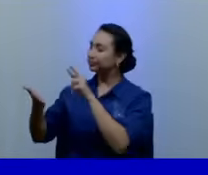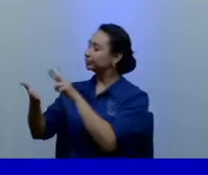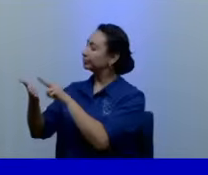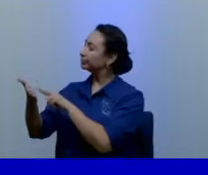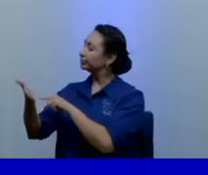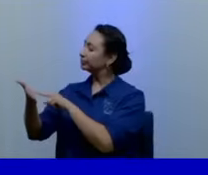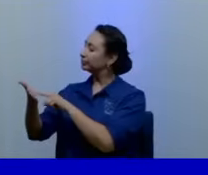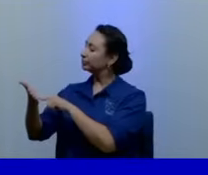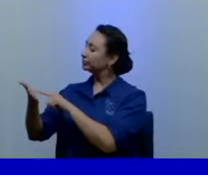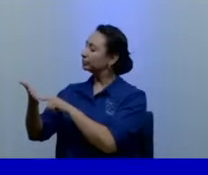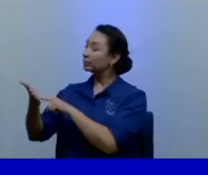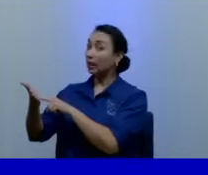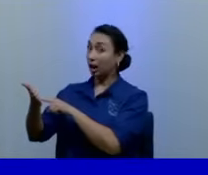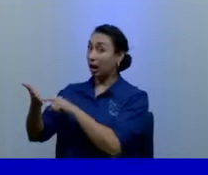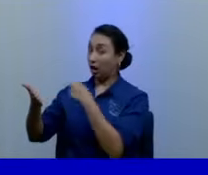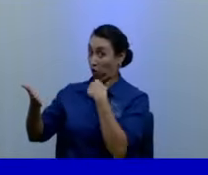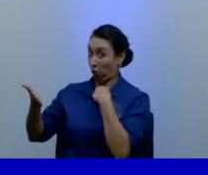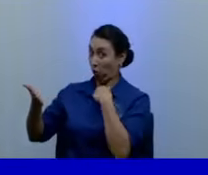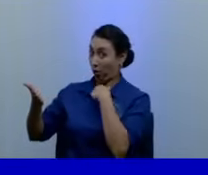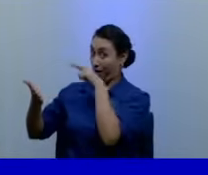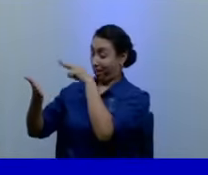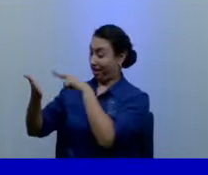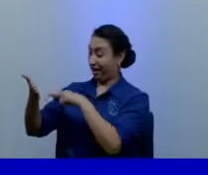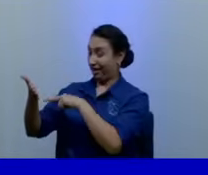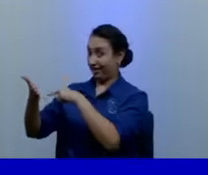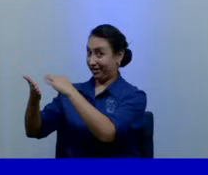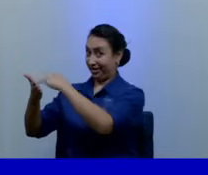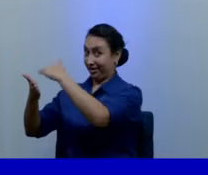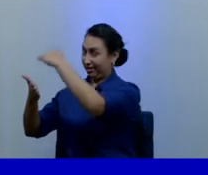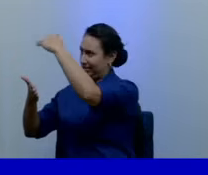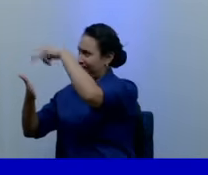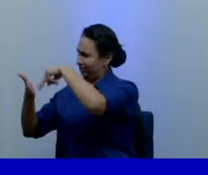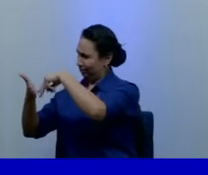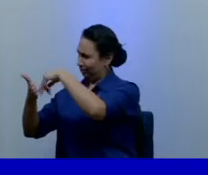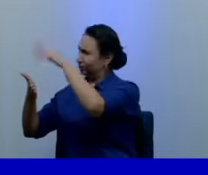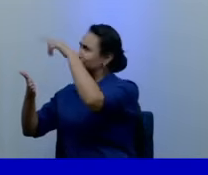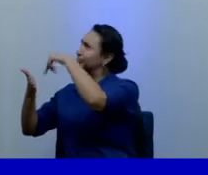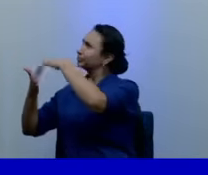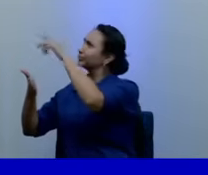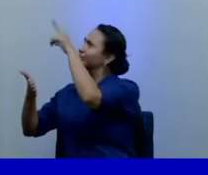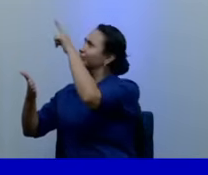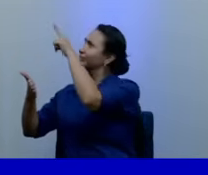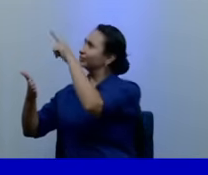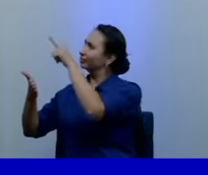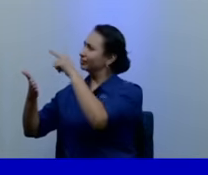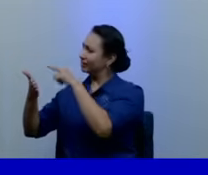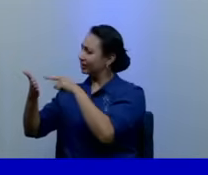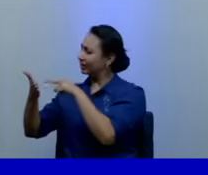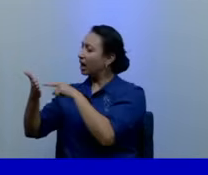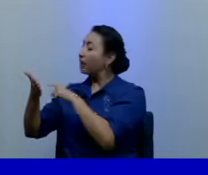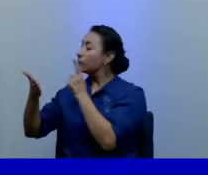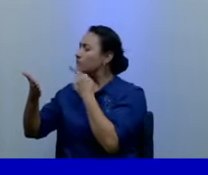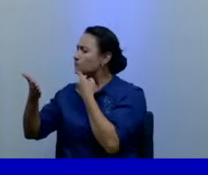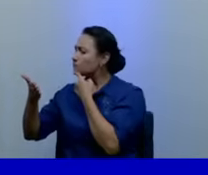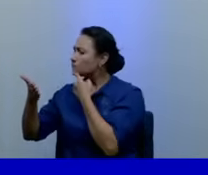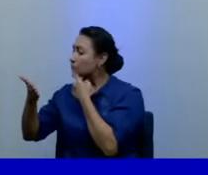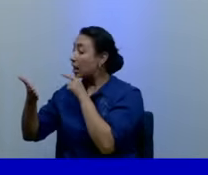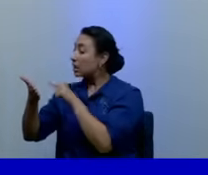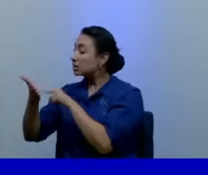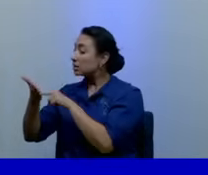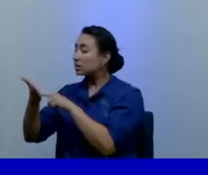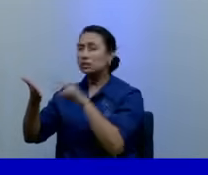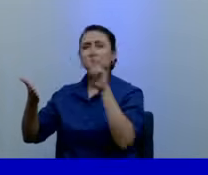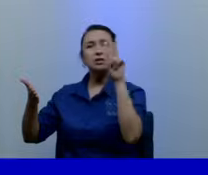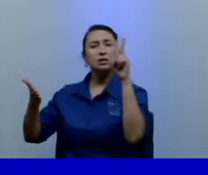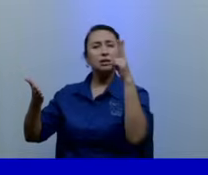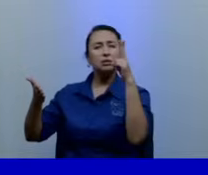¿Sabe qué? Lo voy a leer desde unos versículos antes para que tengamos contexto. Sería, vamos a ver, segundo